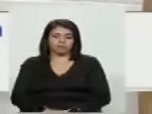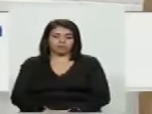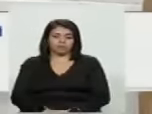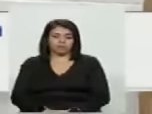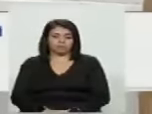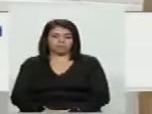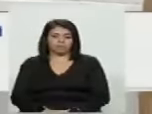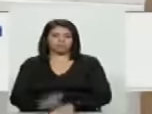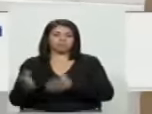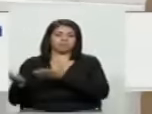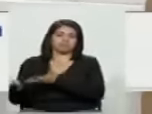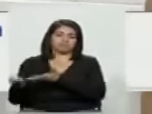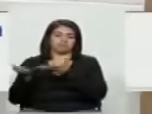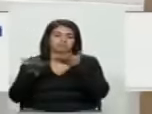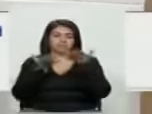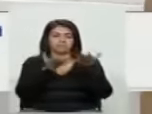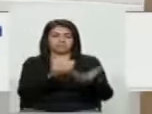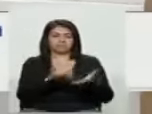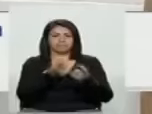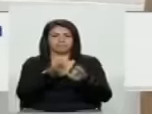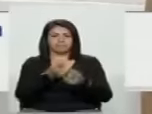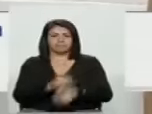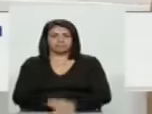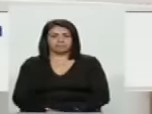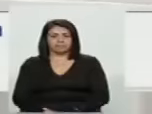que le otorgaran,